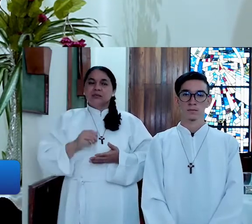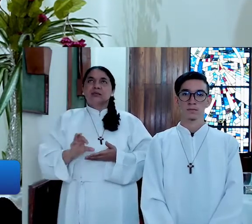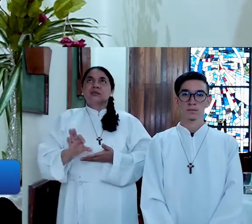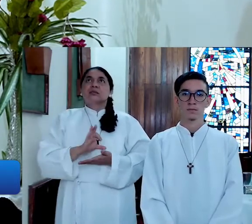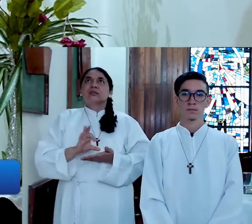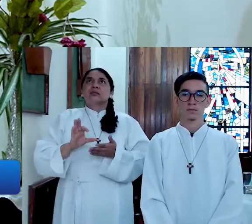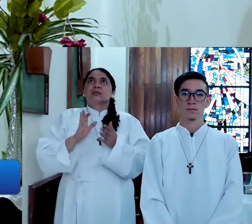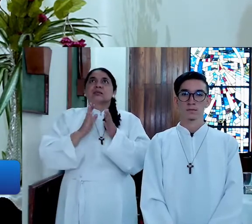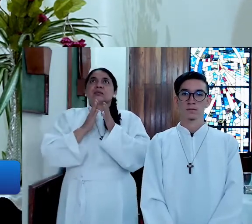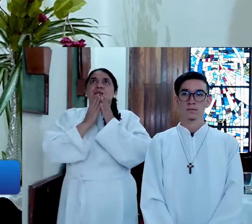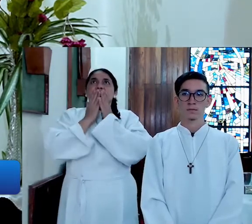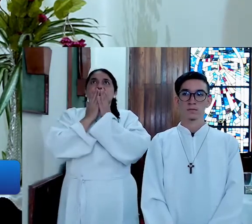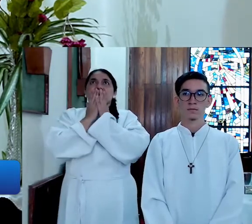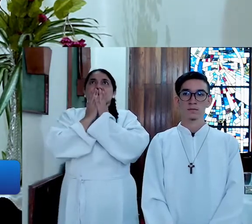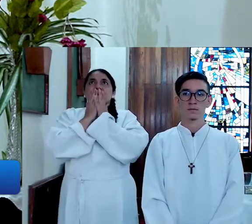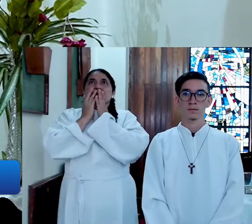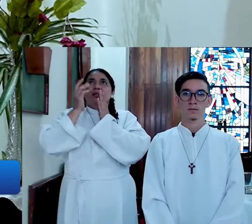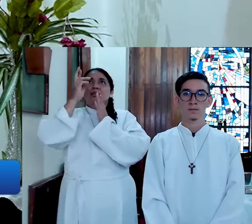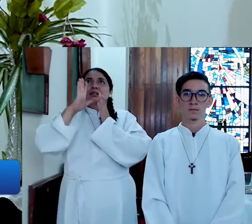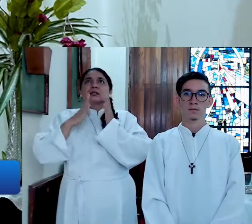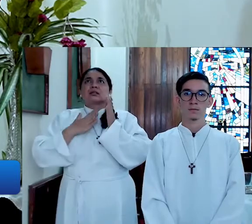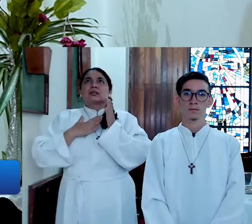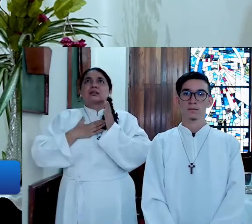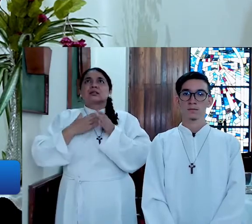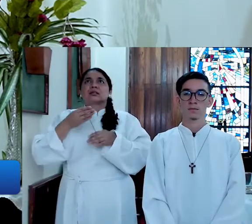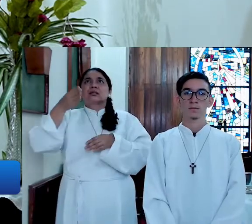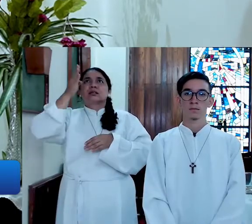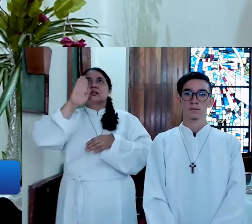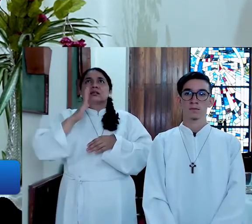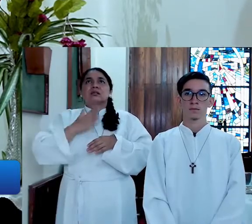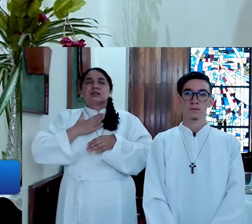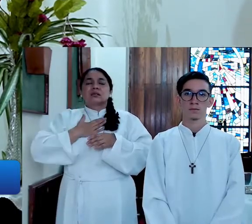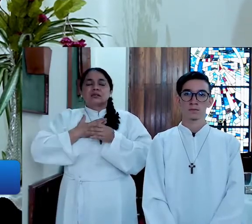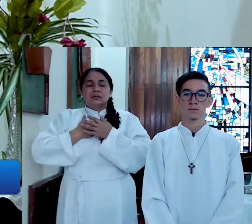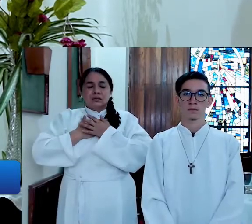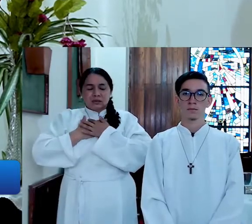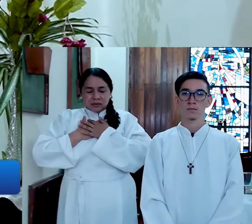Tomás le respondió: «Señor mío y Dios mío».